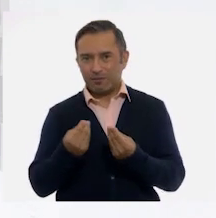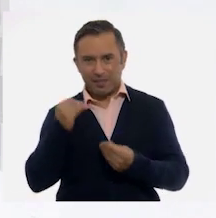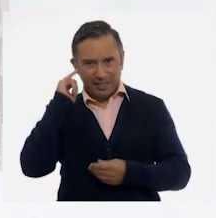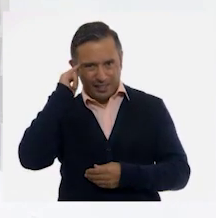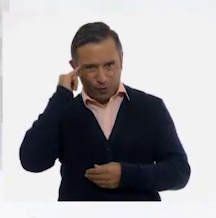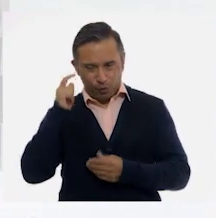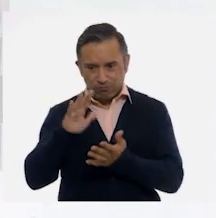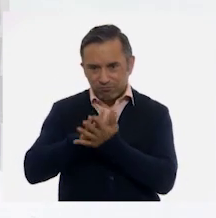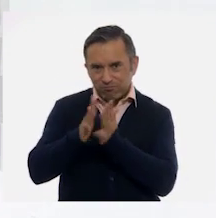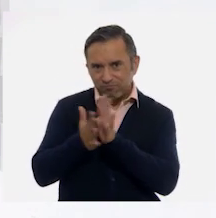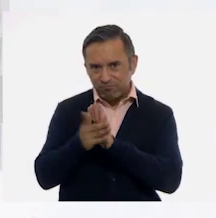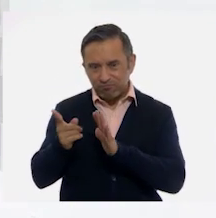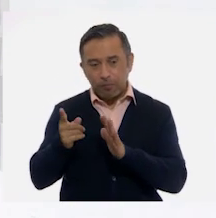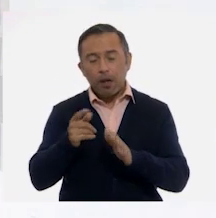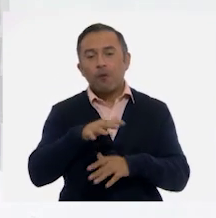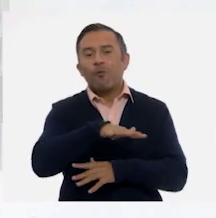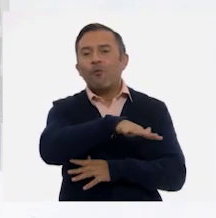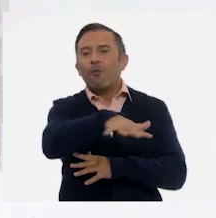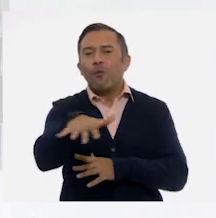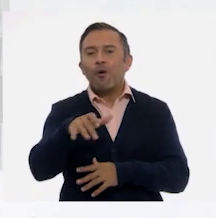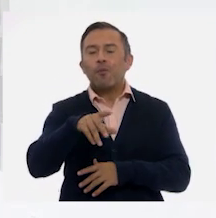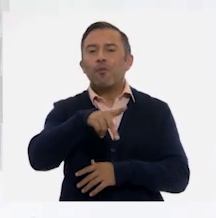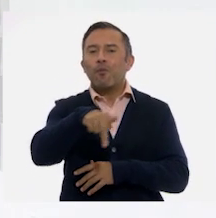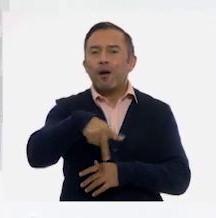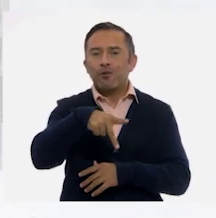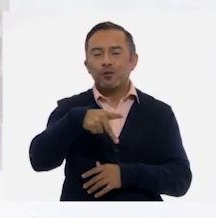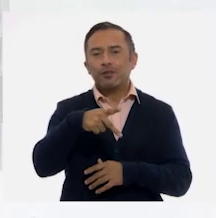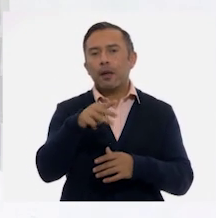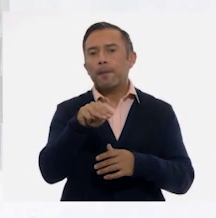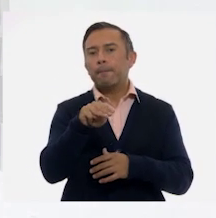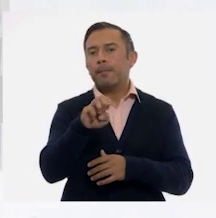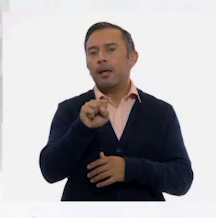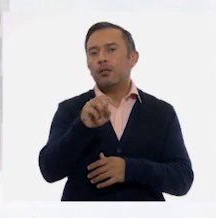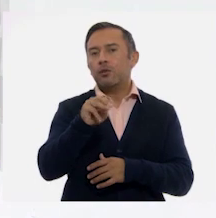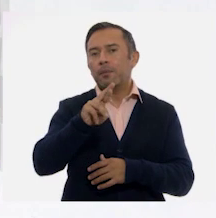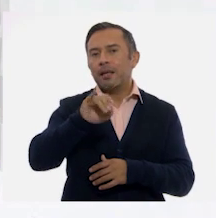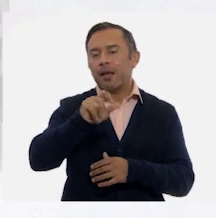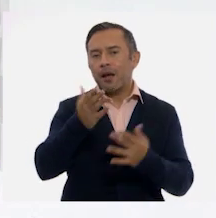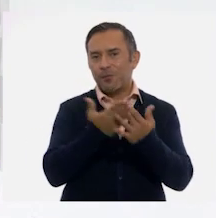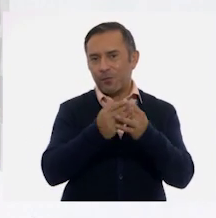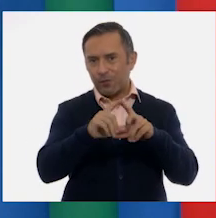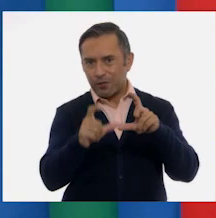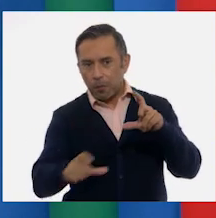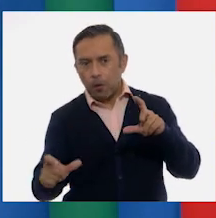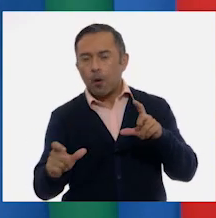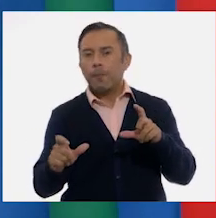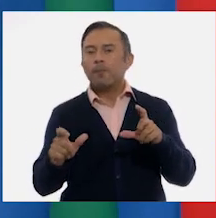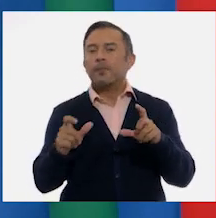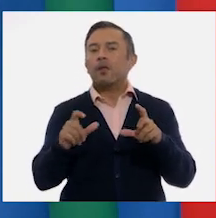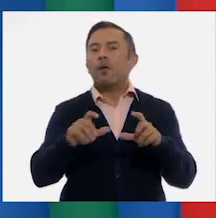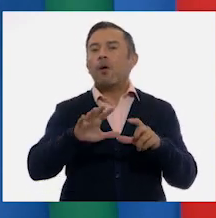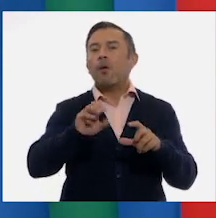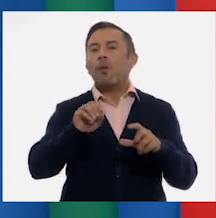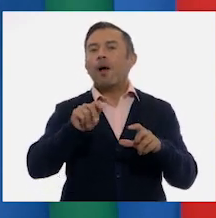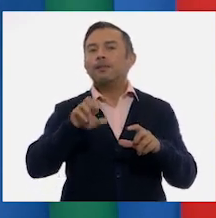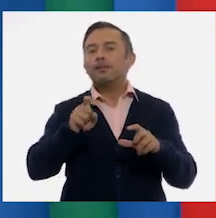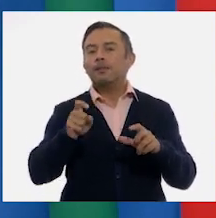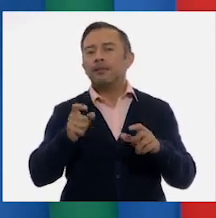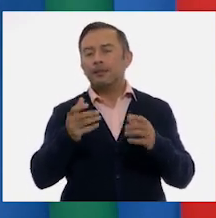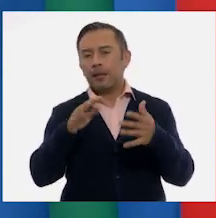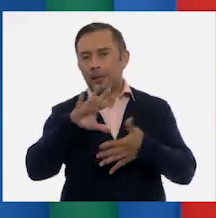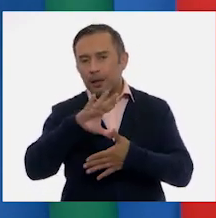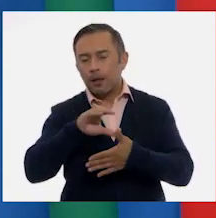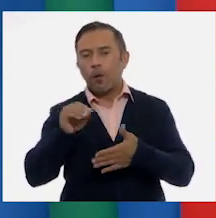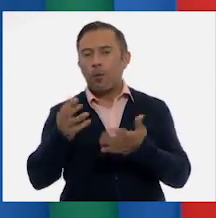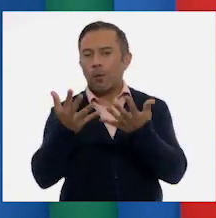de los pueblos de Mesoamérica y de otros pueblos de Aridoamérica y Oasis América. Muchas gracias. Una segunda consecuencia